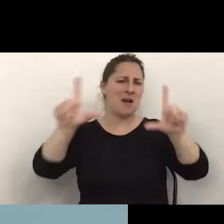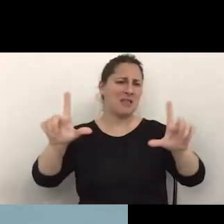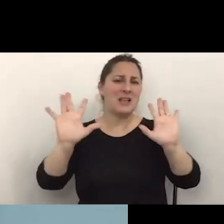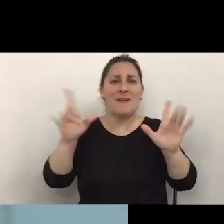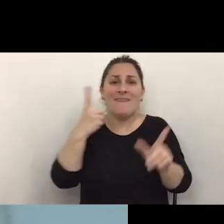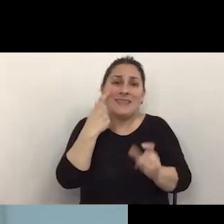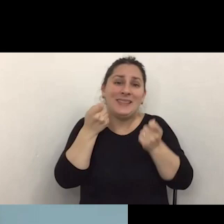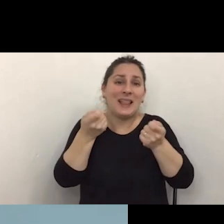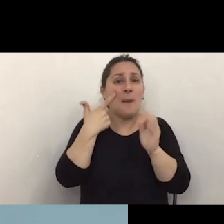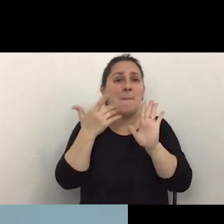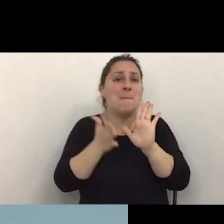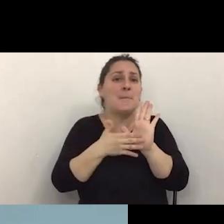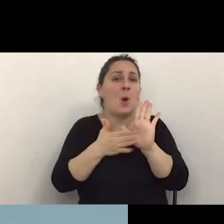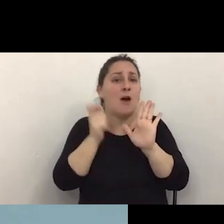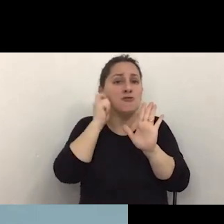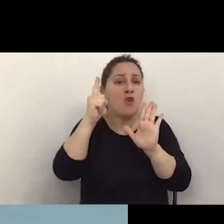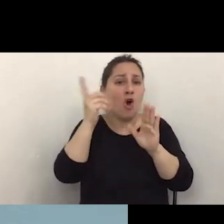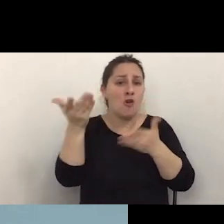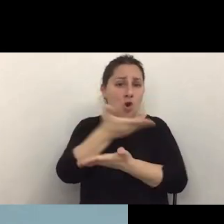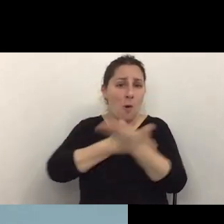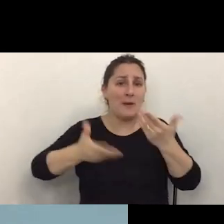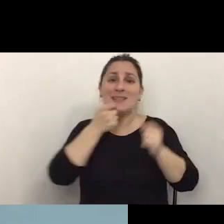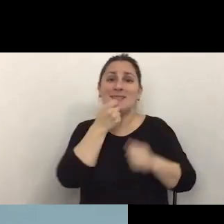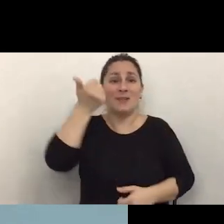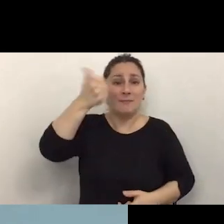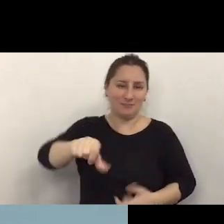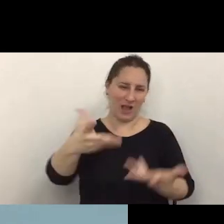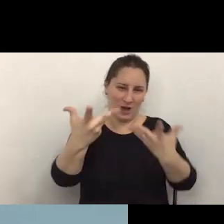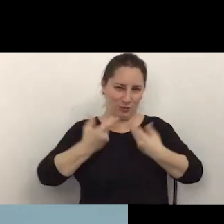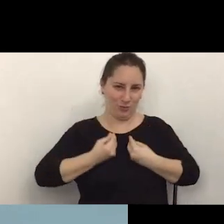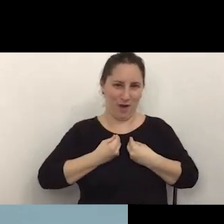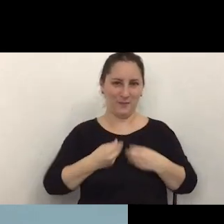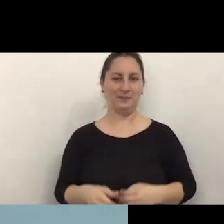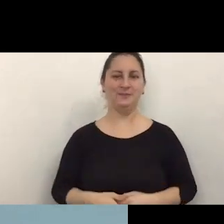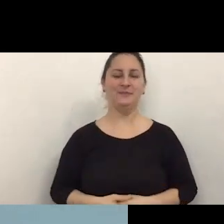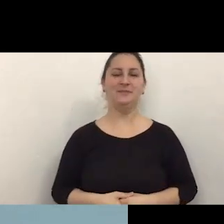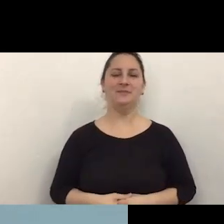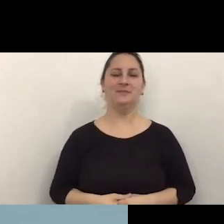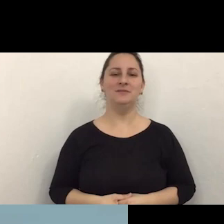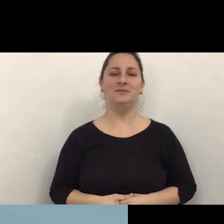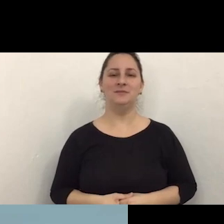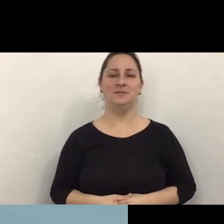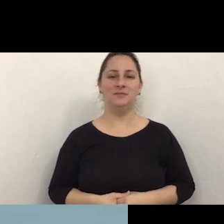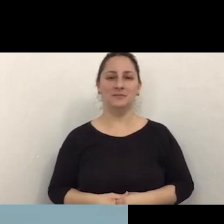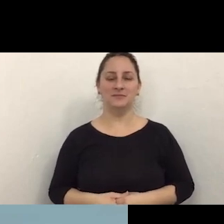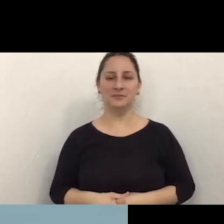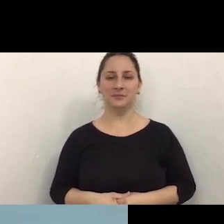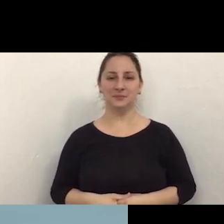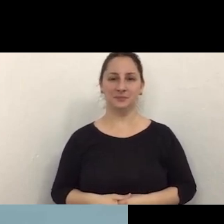intentar y cualquier cosa les pido ayuda, ¿sí? Bueno,